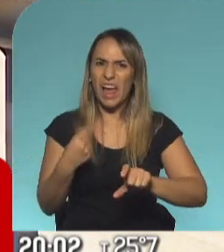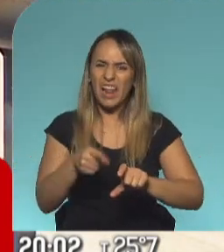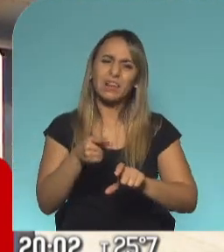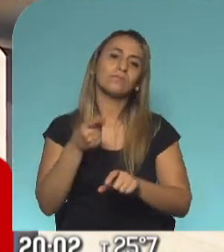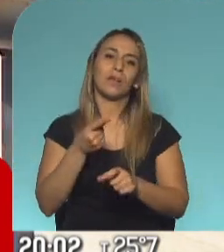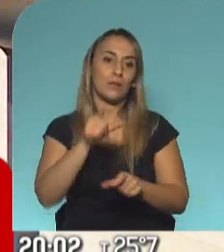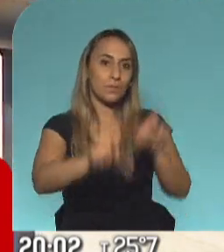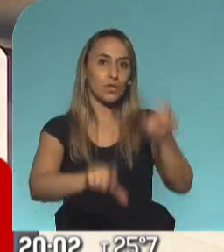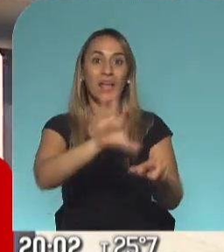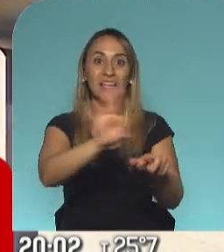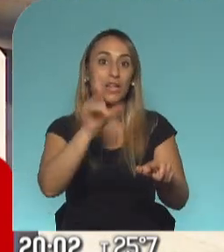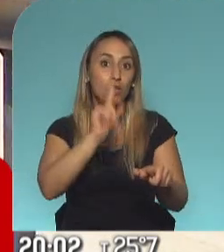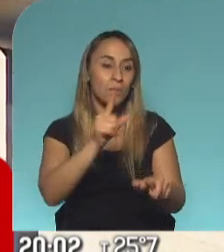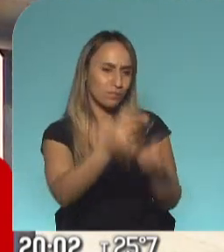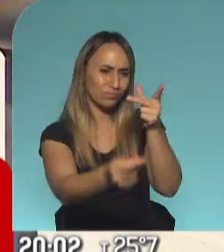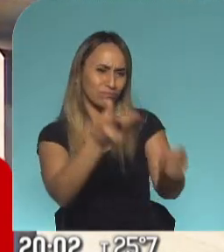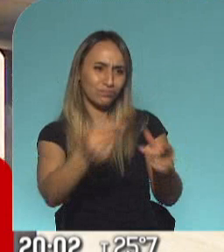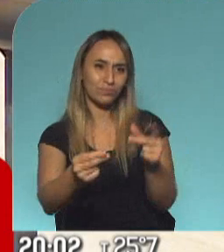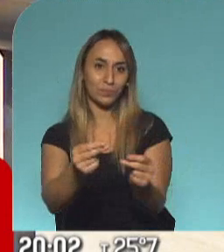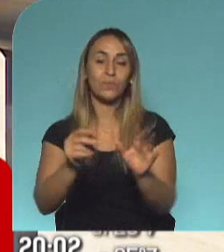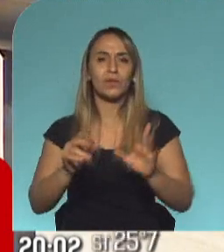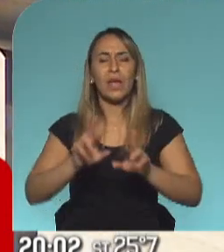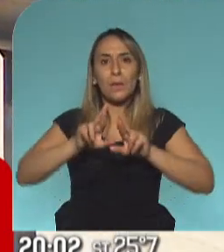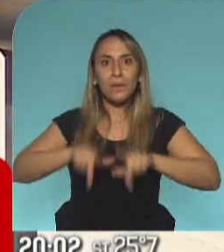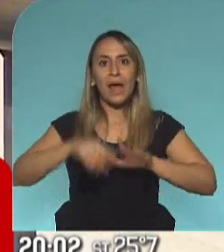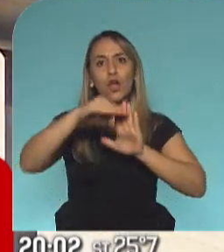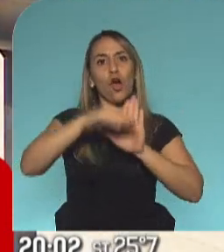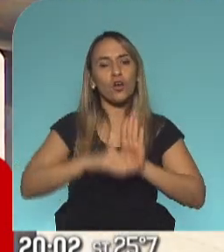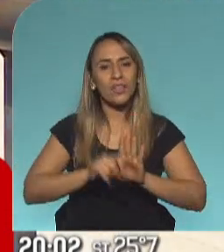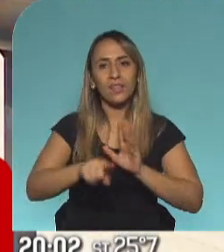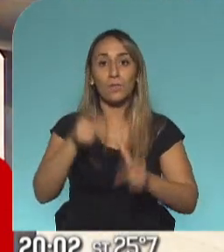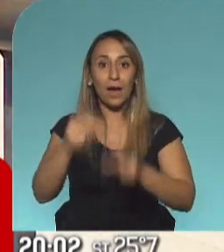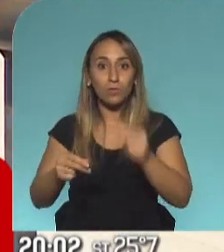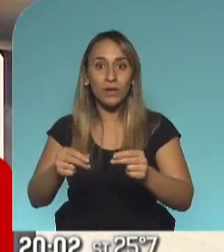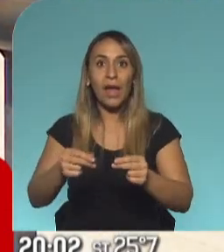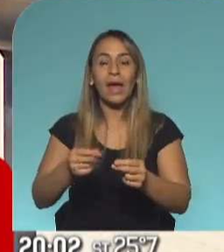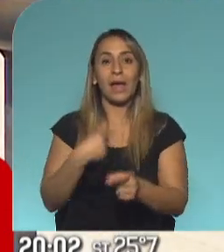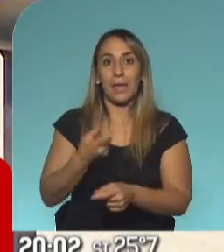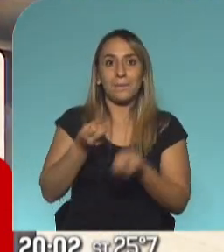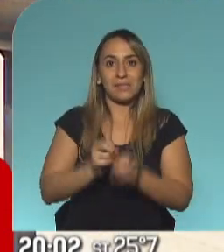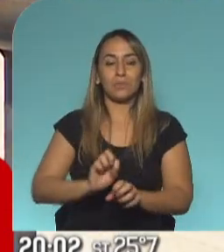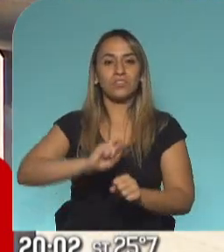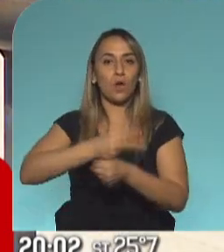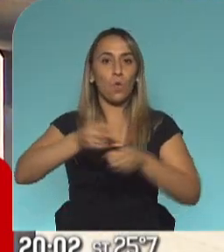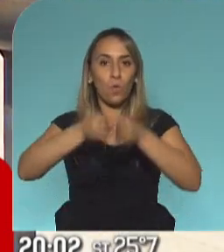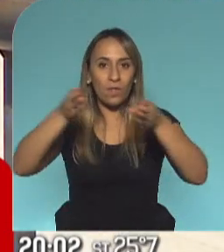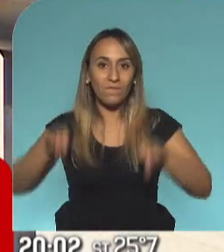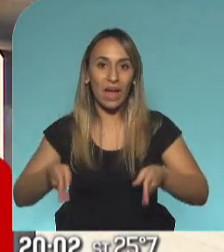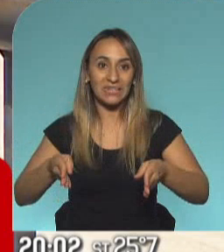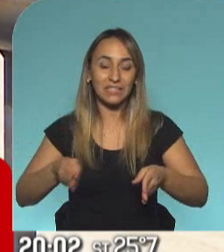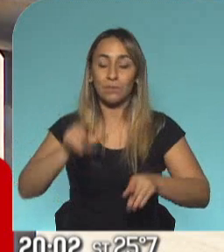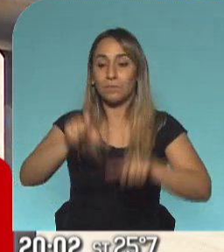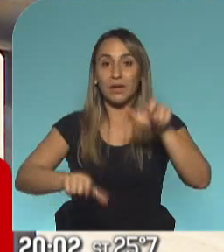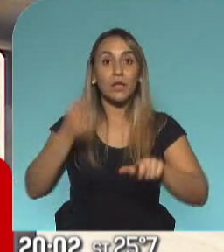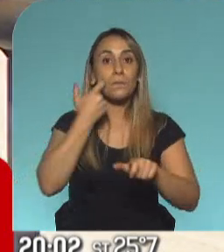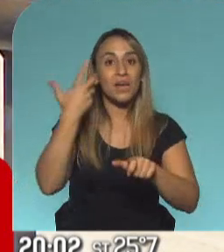de vacunación que ya avanzó, terminó con la fase 1, que es el personal de la salud, y está en la fase 2, adultos mayores de 80 y 70